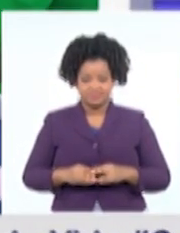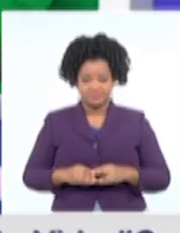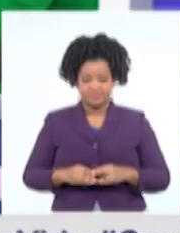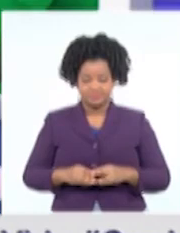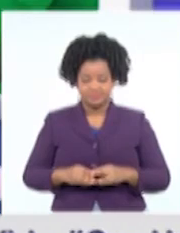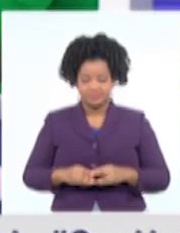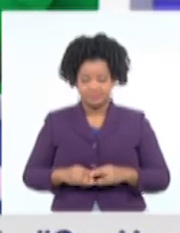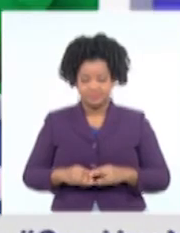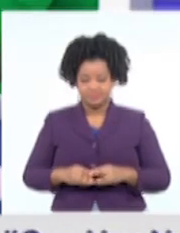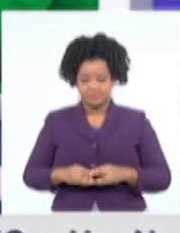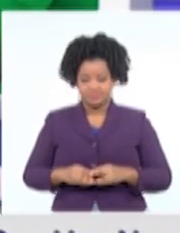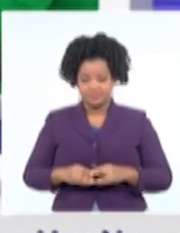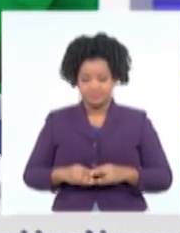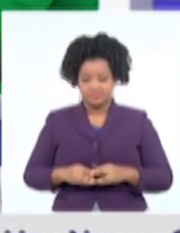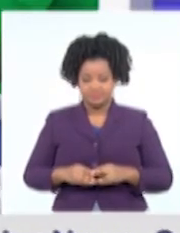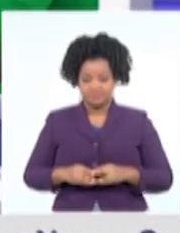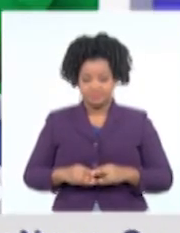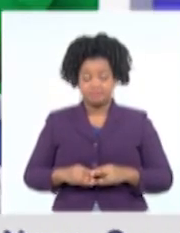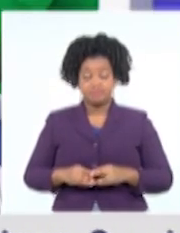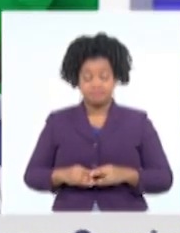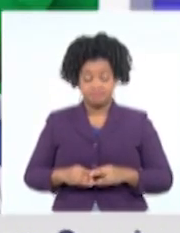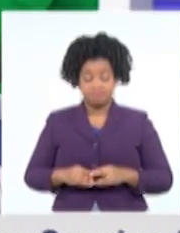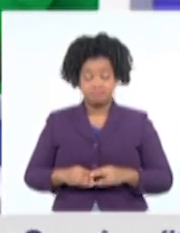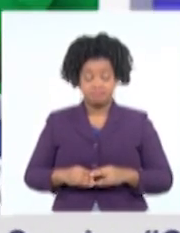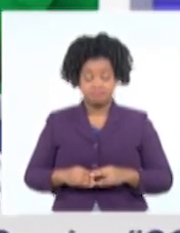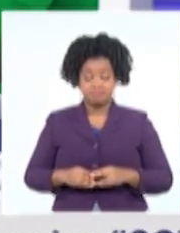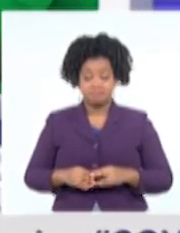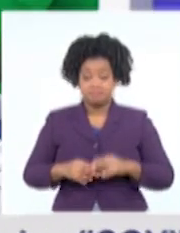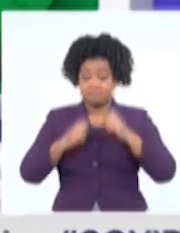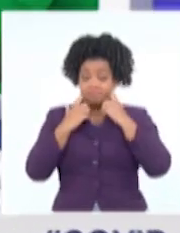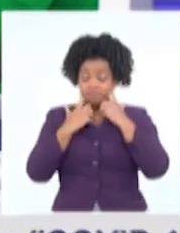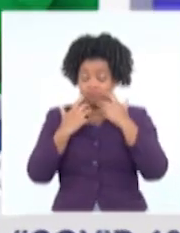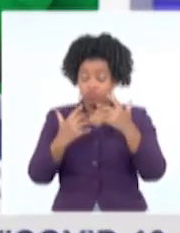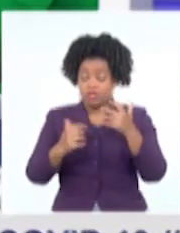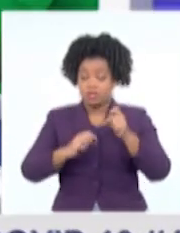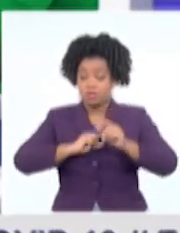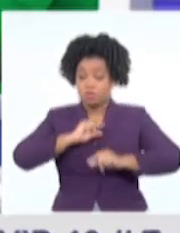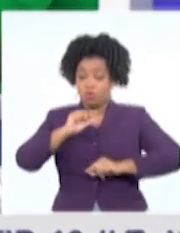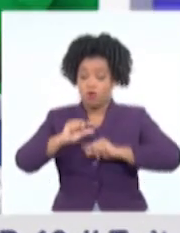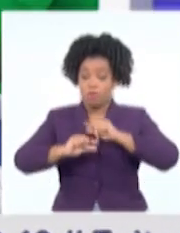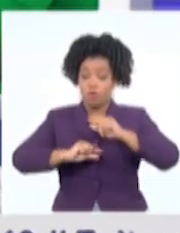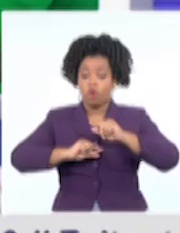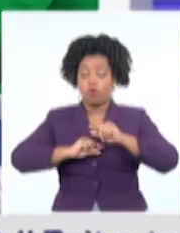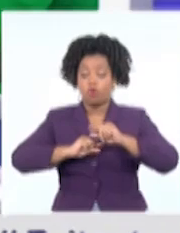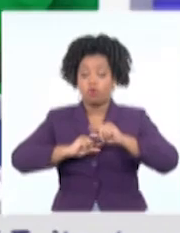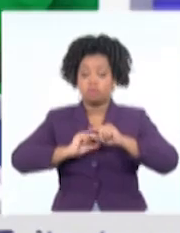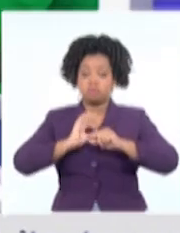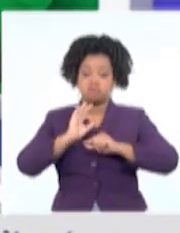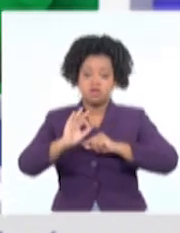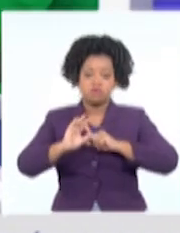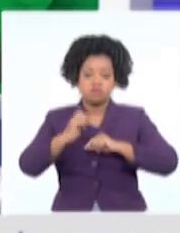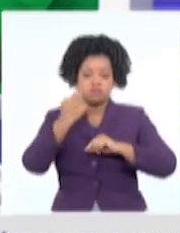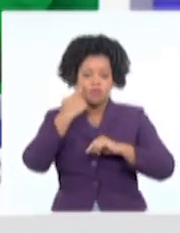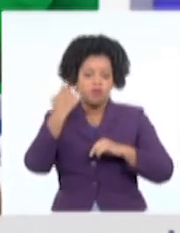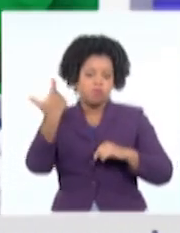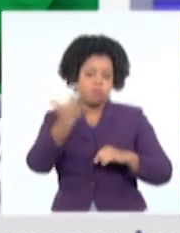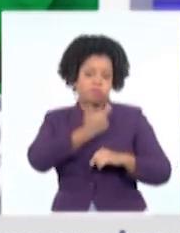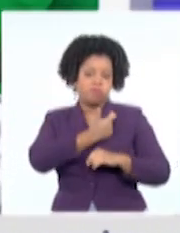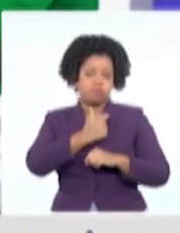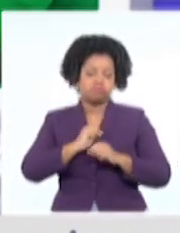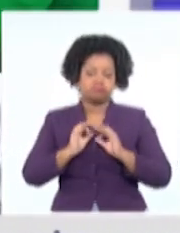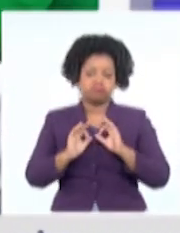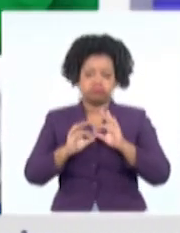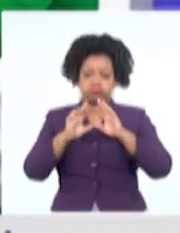a lo que se viene logrando, al efecto de la vacunación, indiscutiblemente, además demostrando